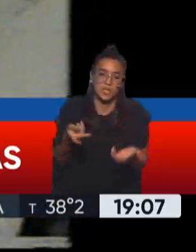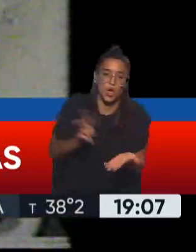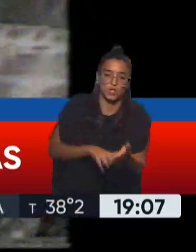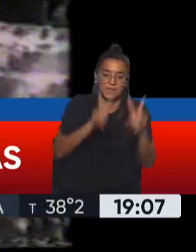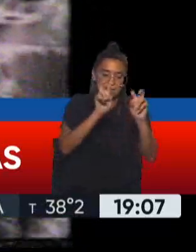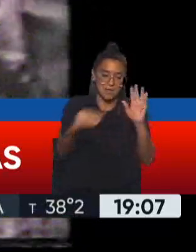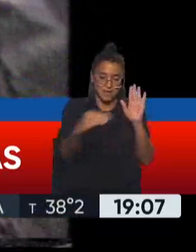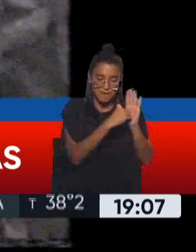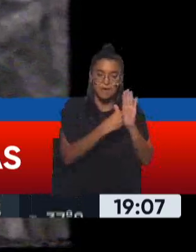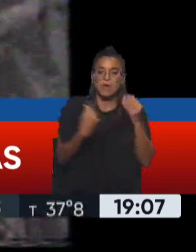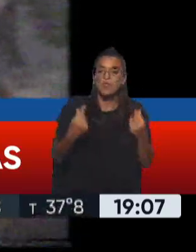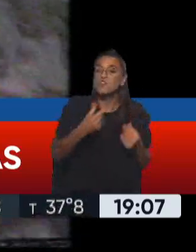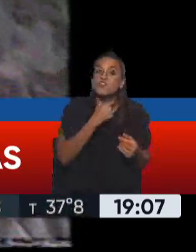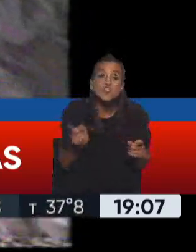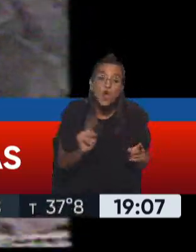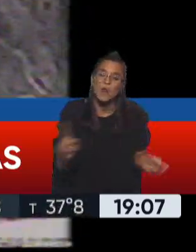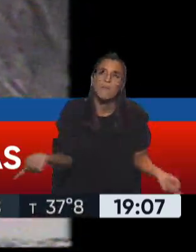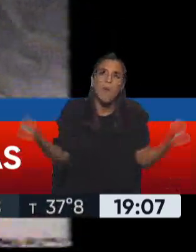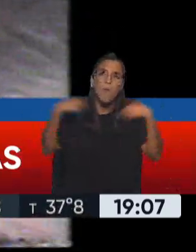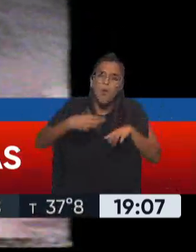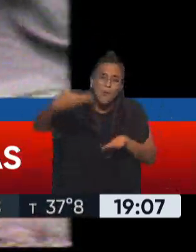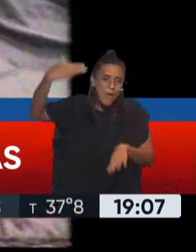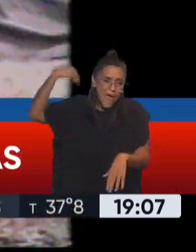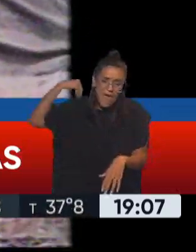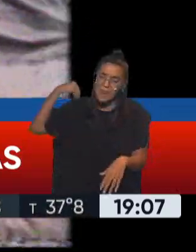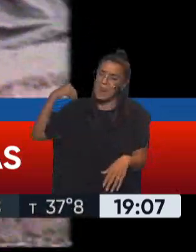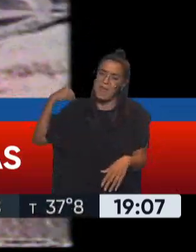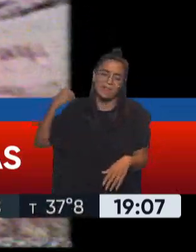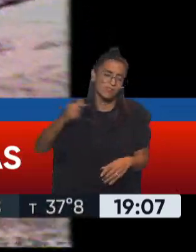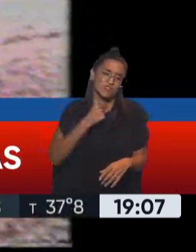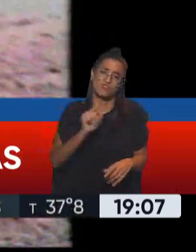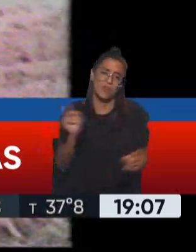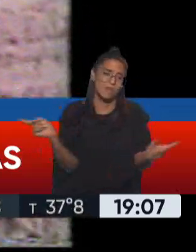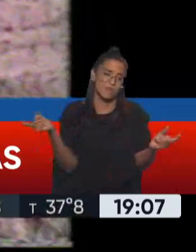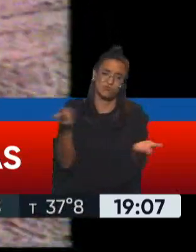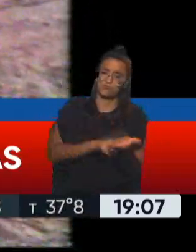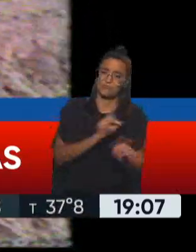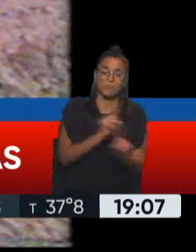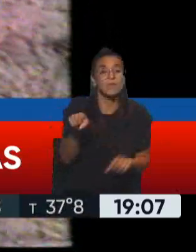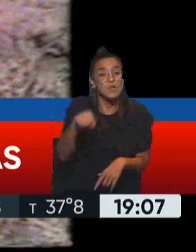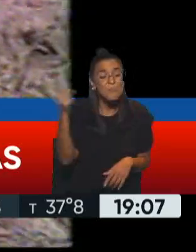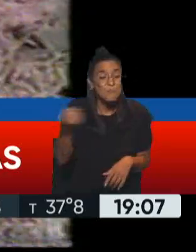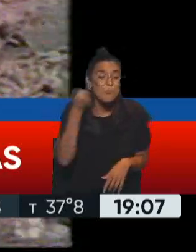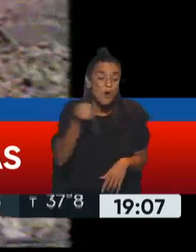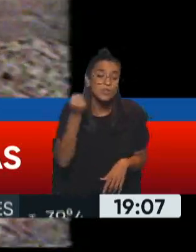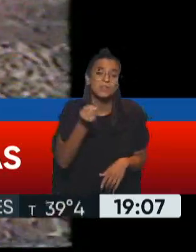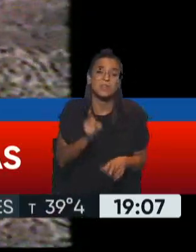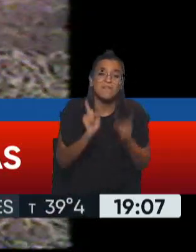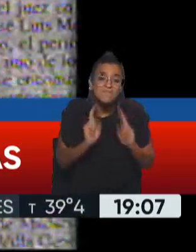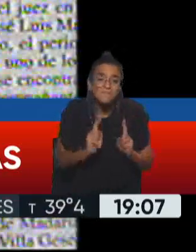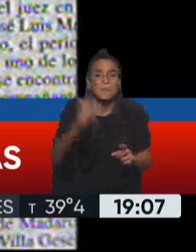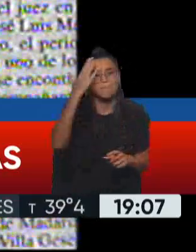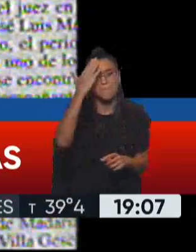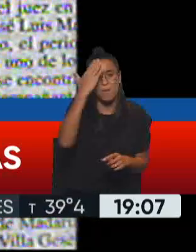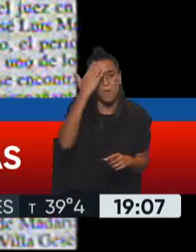en agenda hacia dónde no queremos ir, hacia dónde no queremos volver, y la importancia que tiene de esto de mantener la